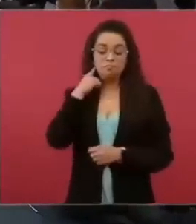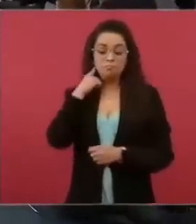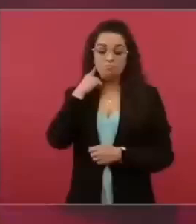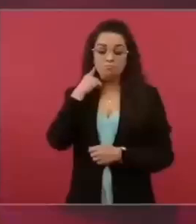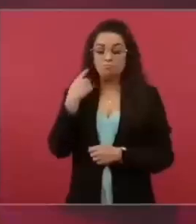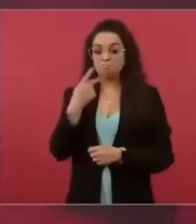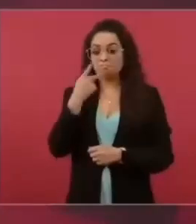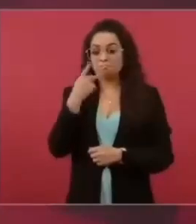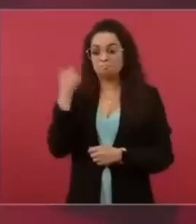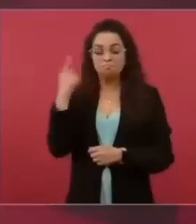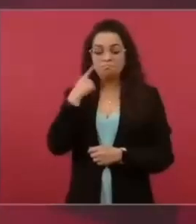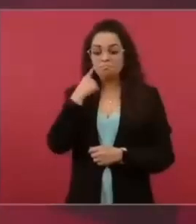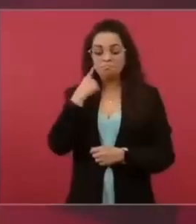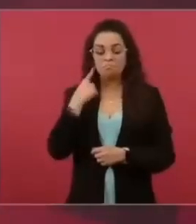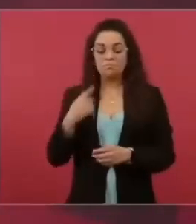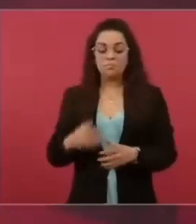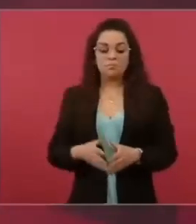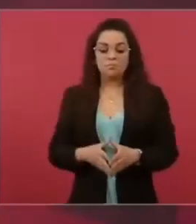Ah, pero